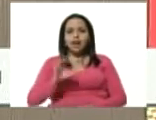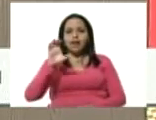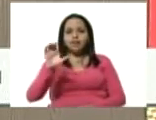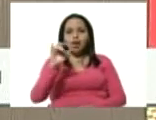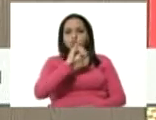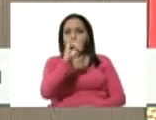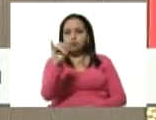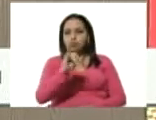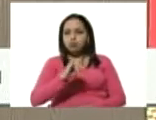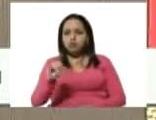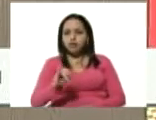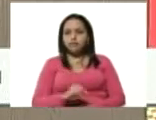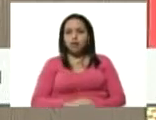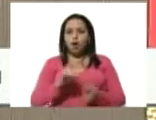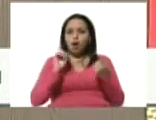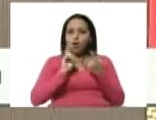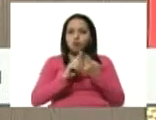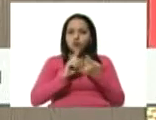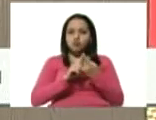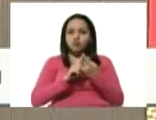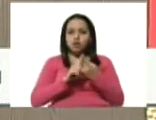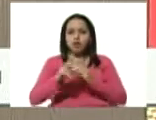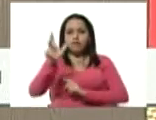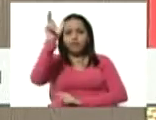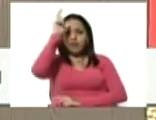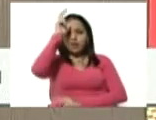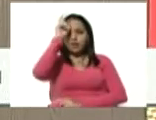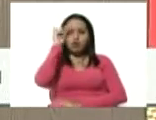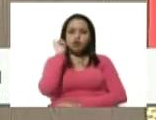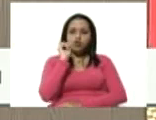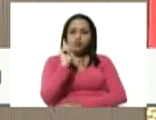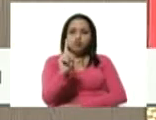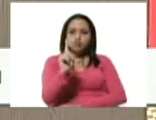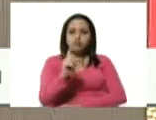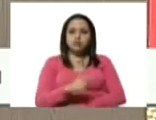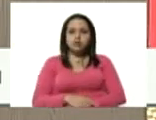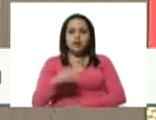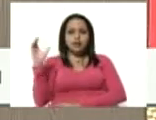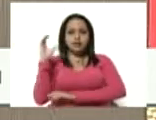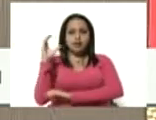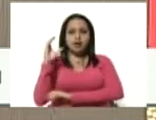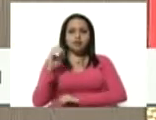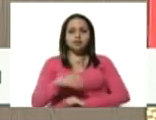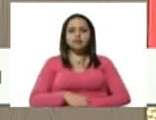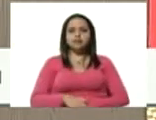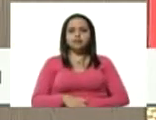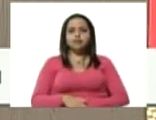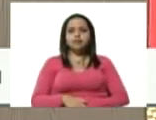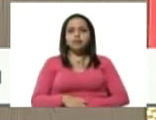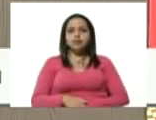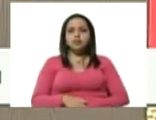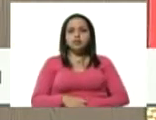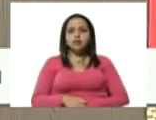Zulia, 1 en el estado Falcón y 1 en el distrito capital. En nombre del presidente Nicolás